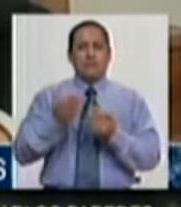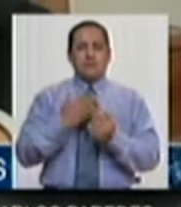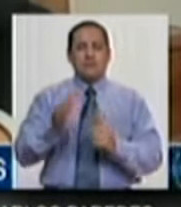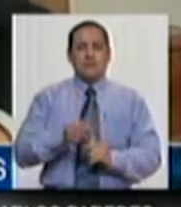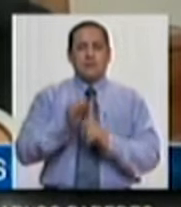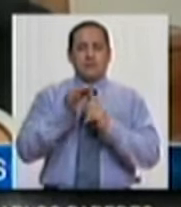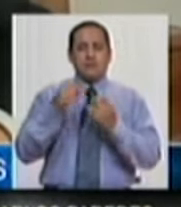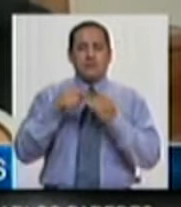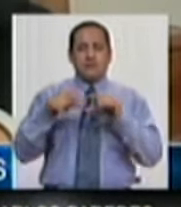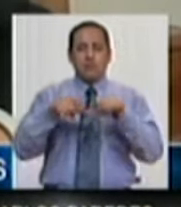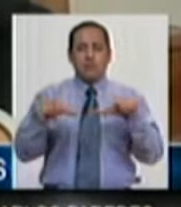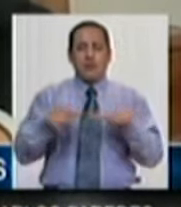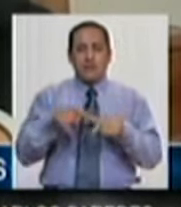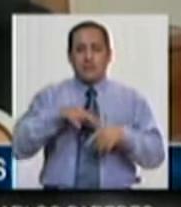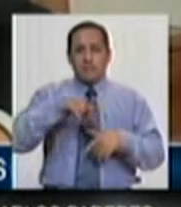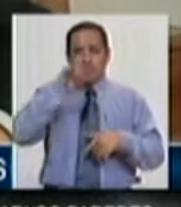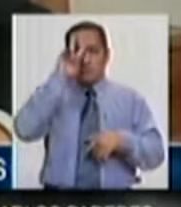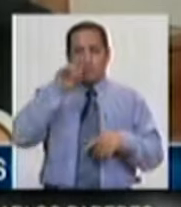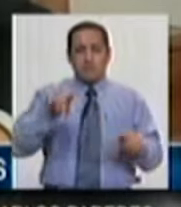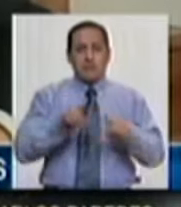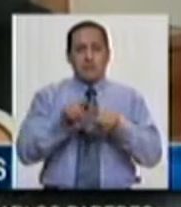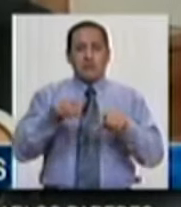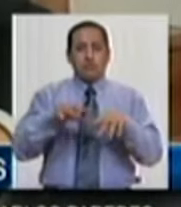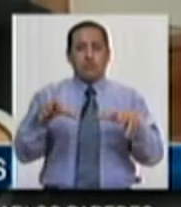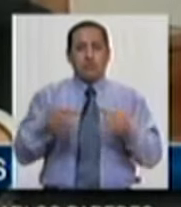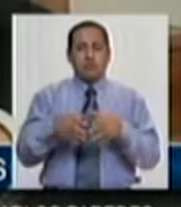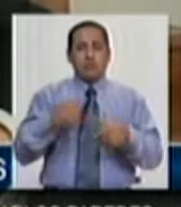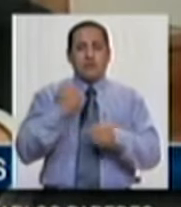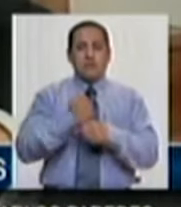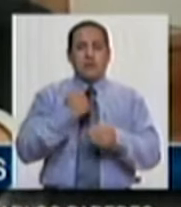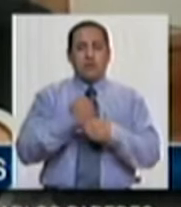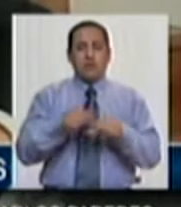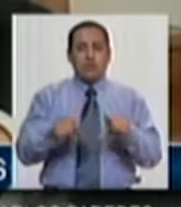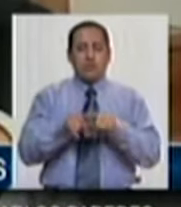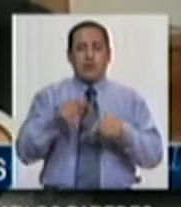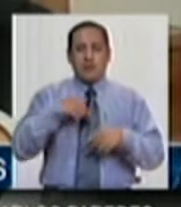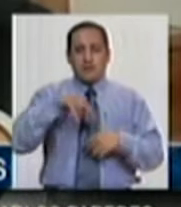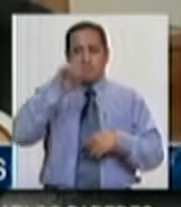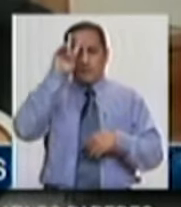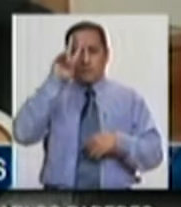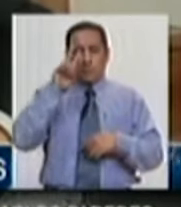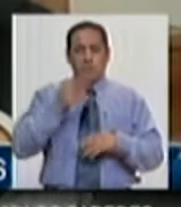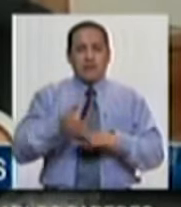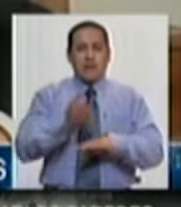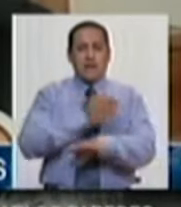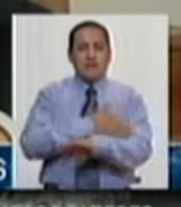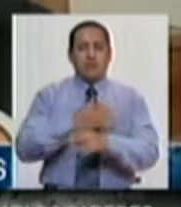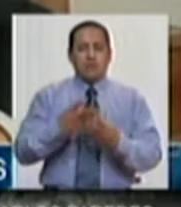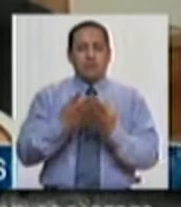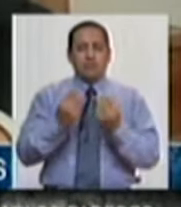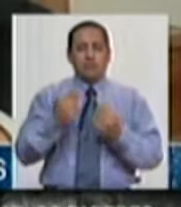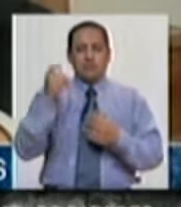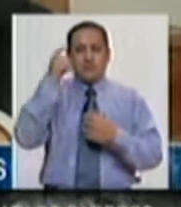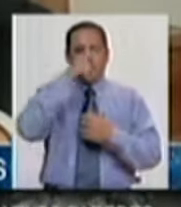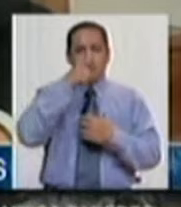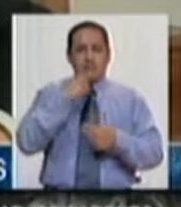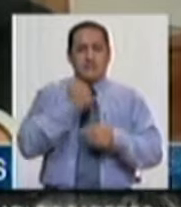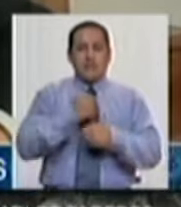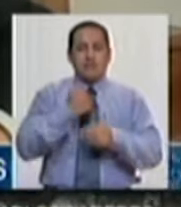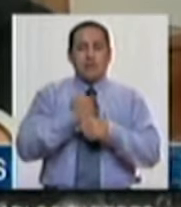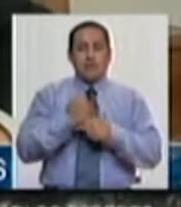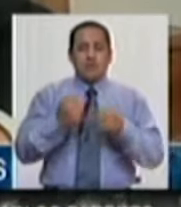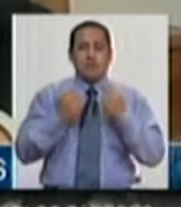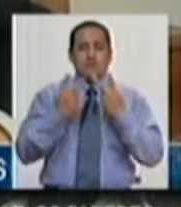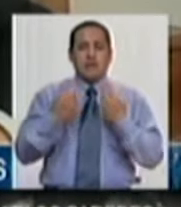principales centros urbanos del país. El reto que tiene un país como el Perú, con una dificultad geográfica como la